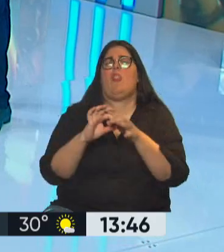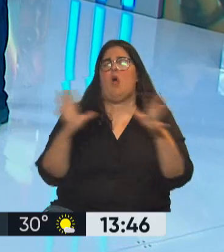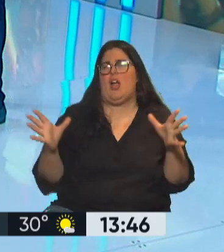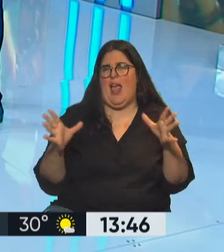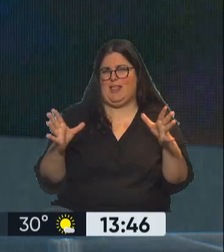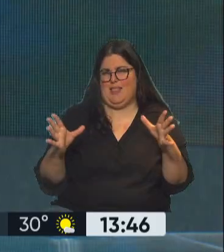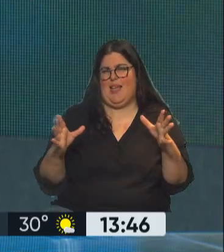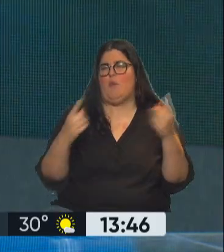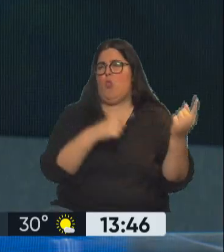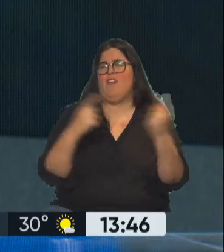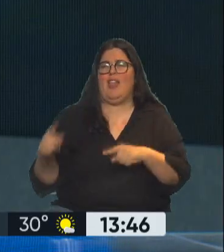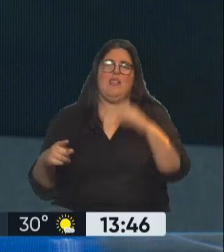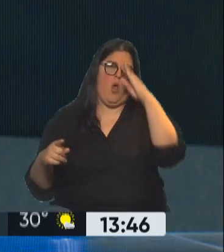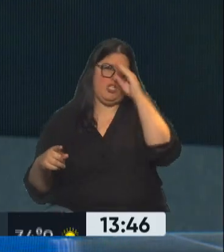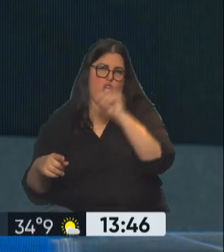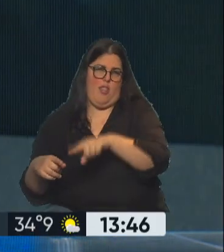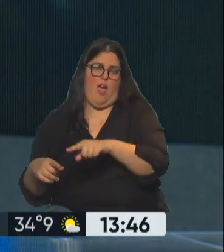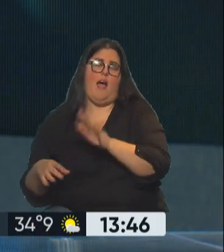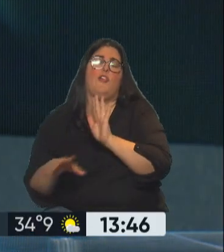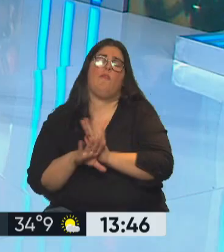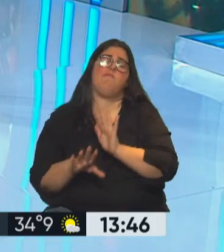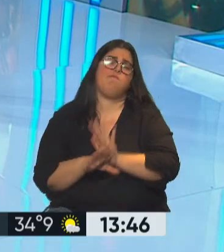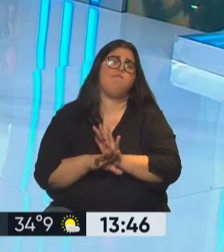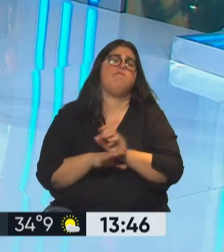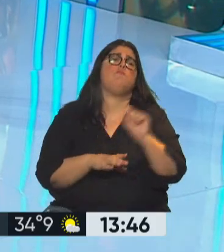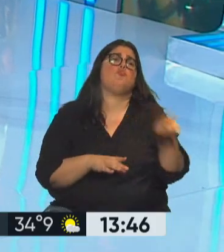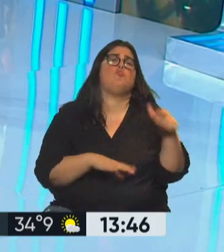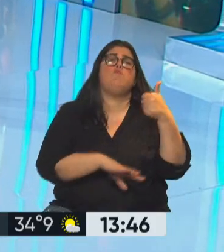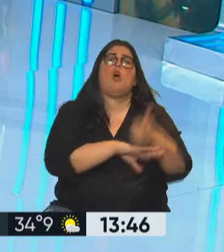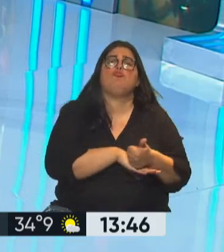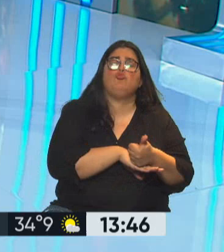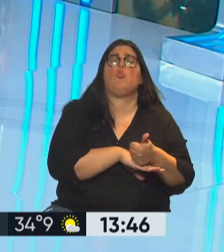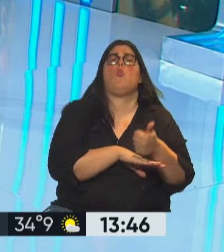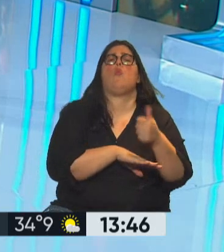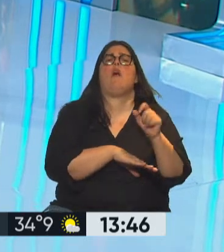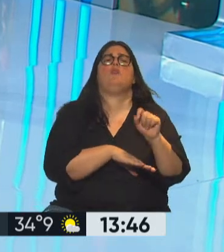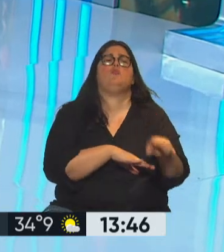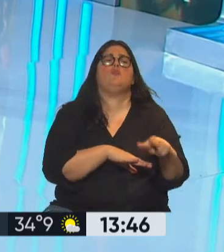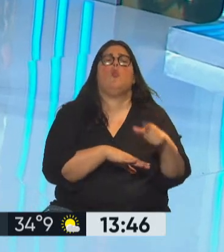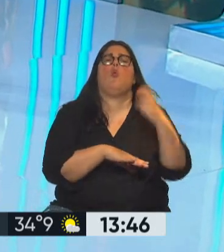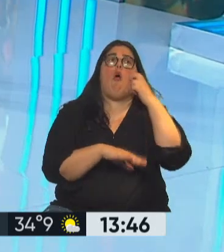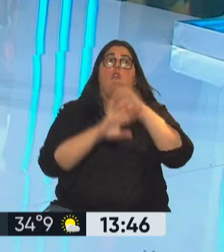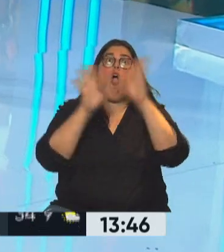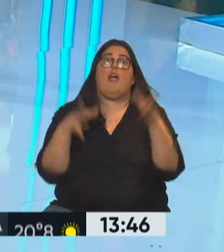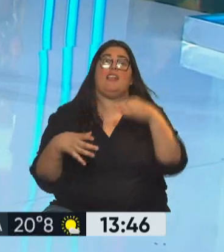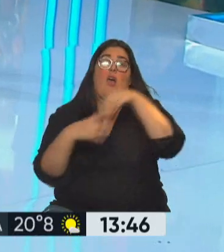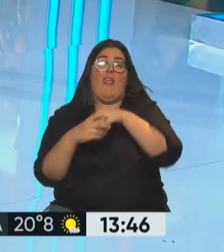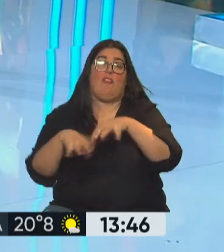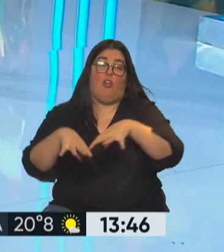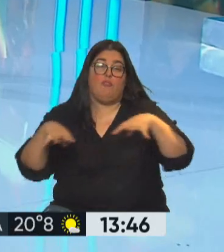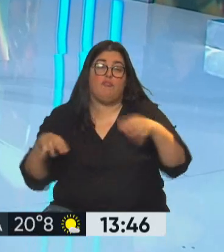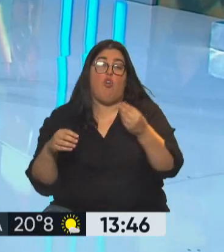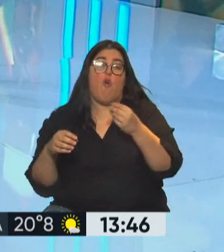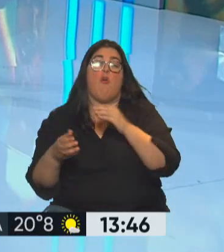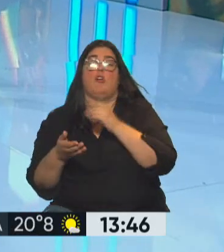lo tanto, creo que teniendo en cuenta esta postura y teniendo en cuenta también la conformación del Parlamento, de la cual hacíamos mención hace un